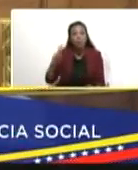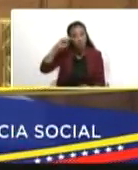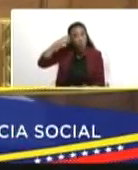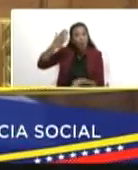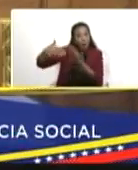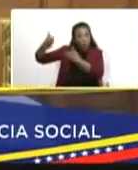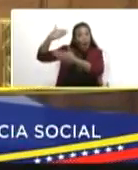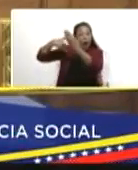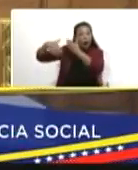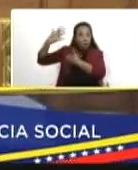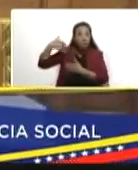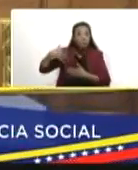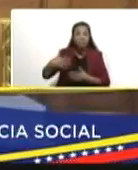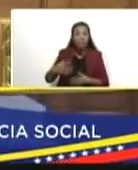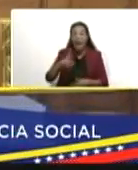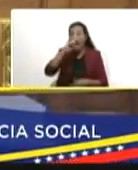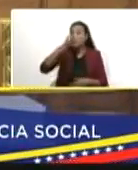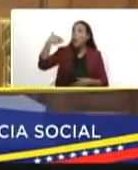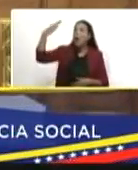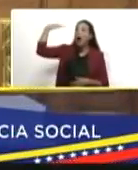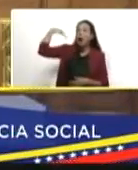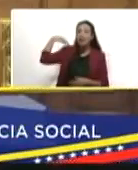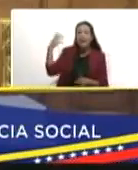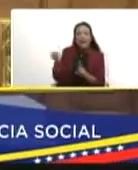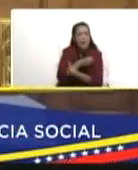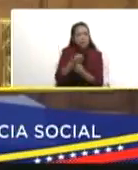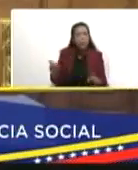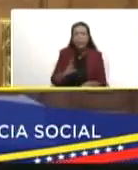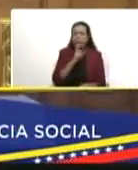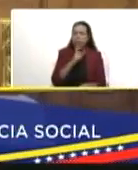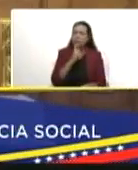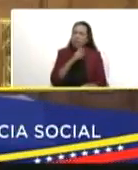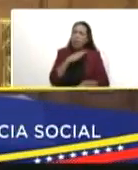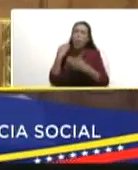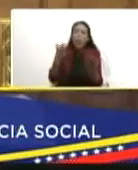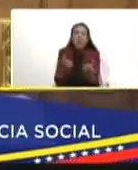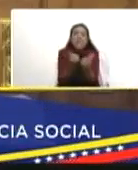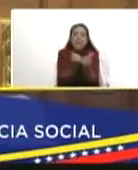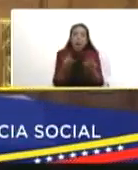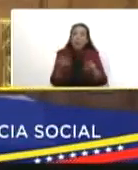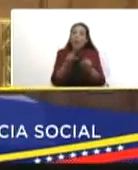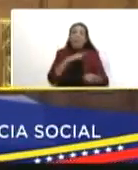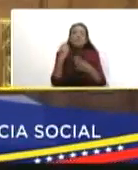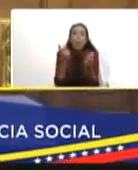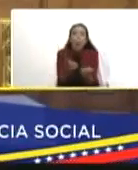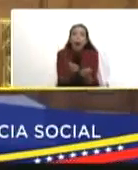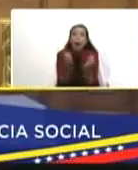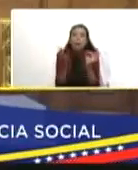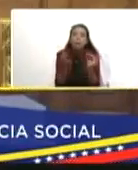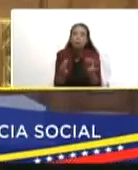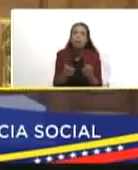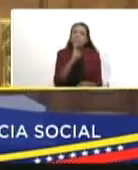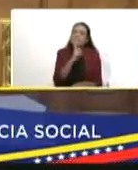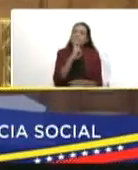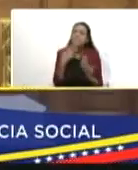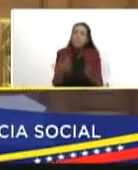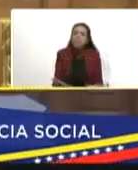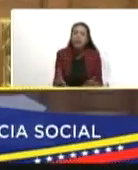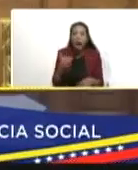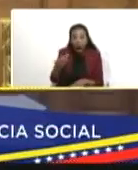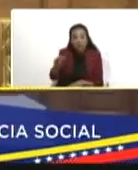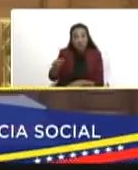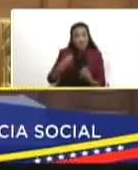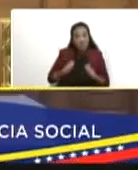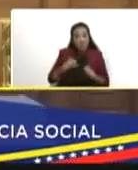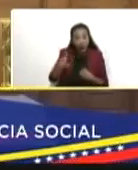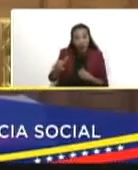y nos queda de la agresión del genocidio económico está ahí Y a